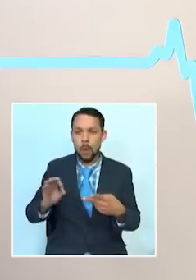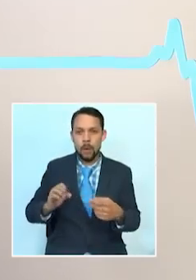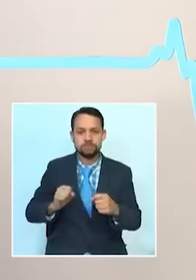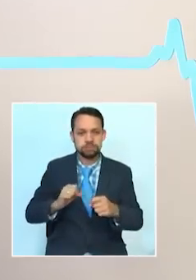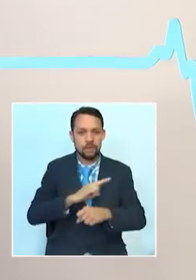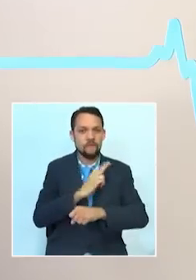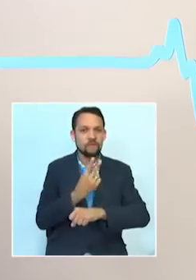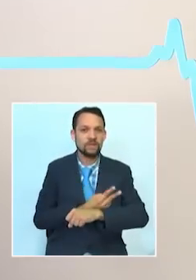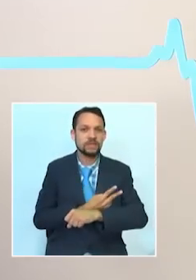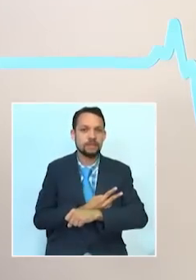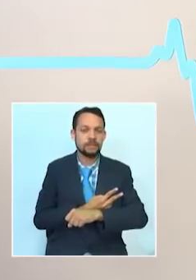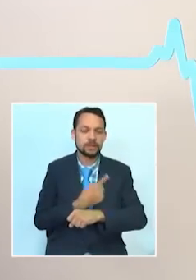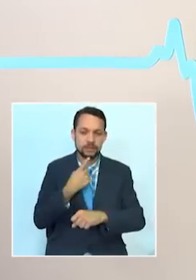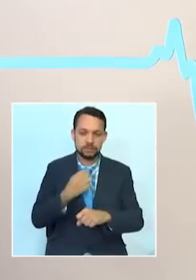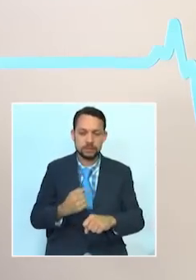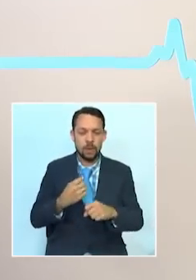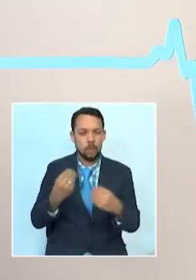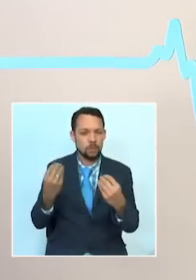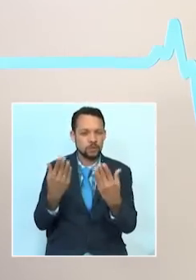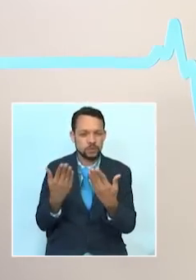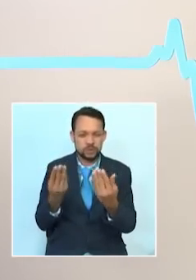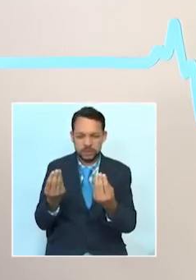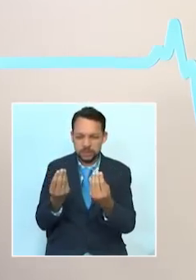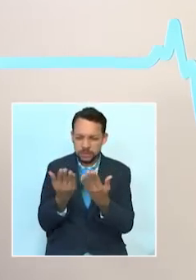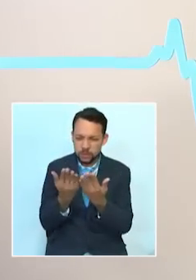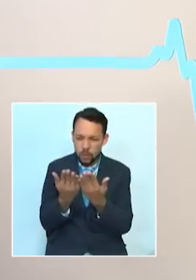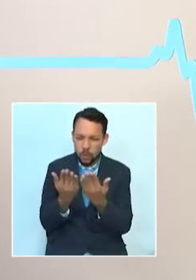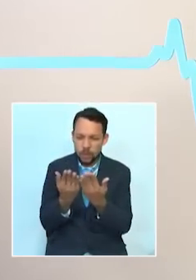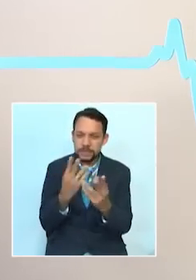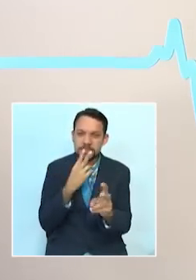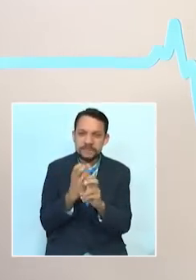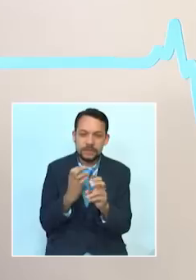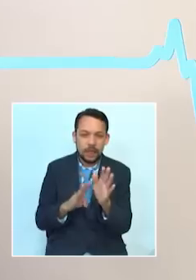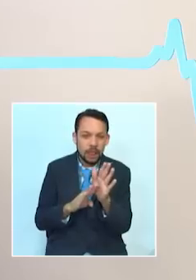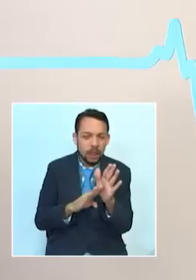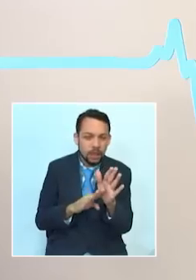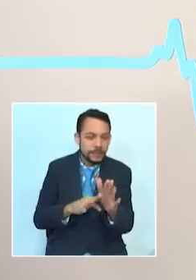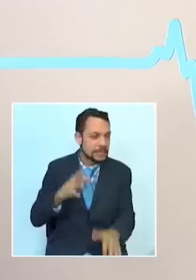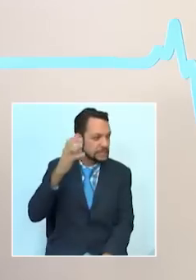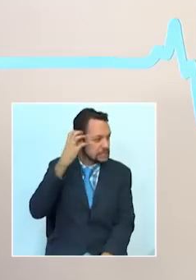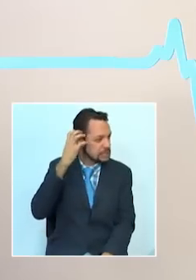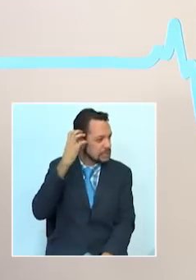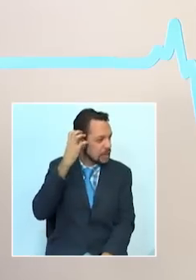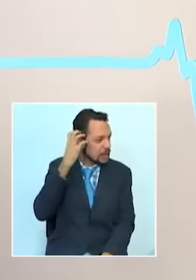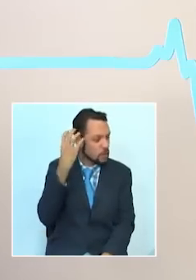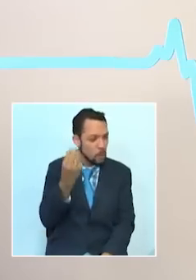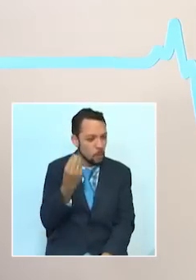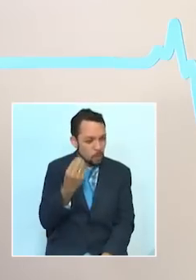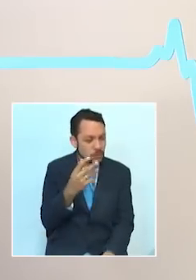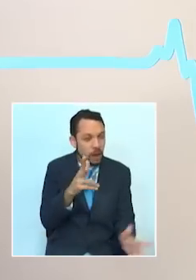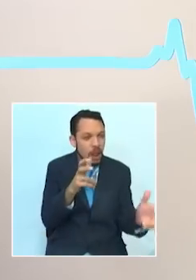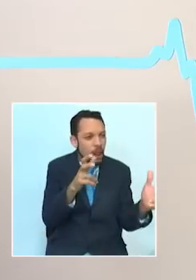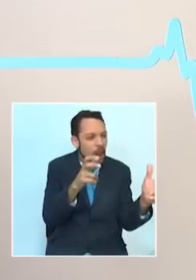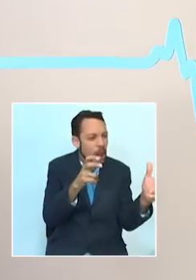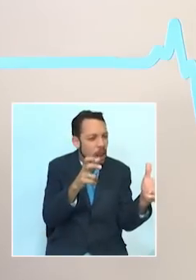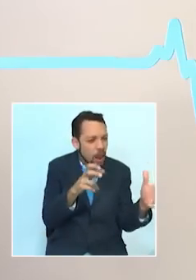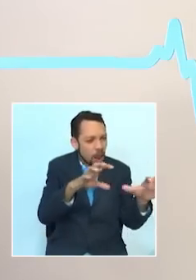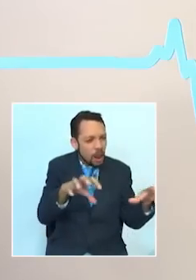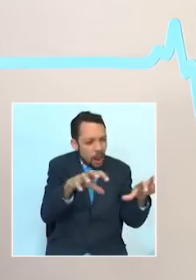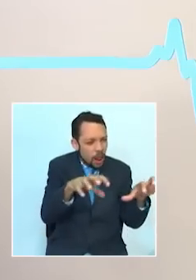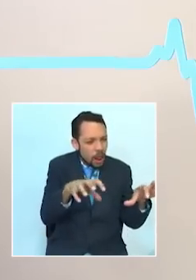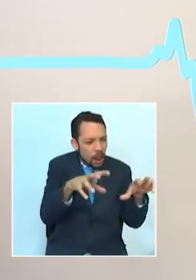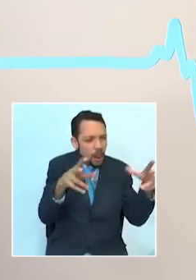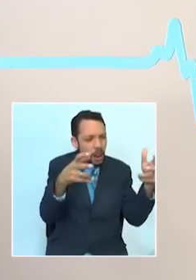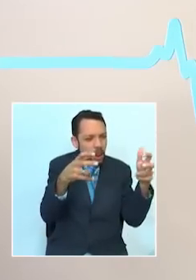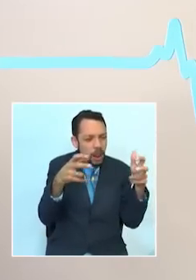porque está estudiando mucho en su carrera y le cuesta dificulta Sí porque es que nuestro cerebro está quemando y trabajando mucho más fuerte